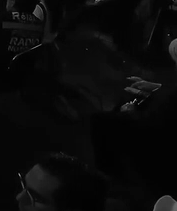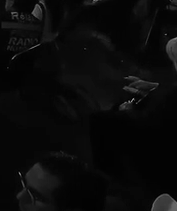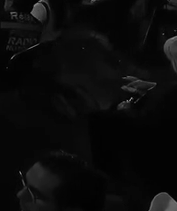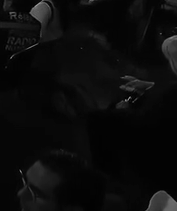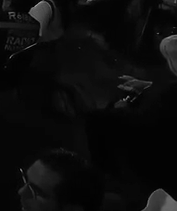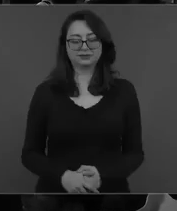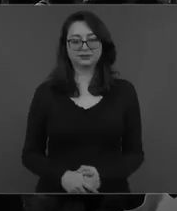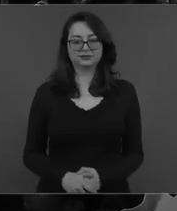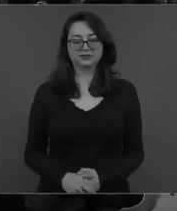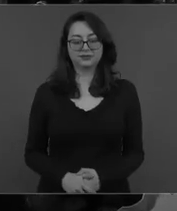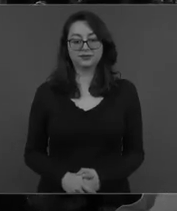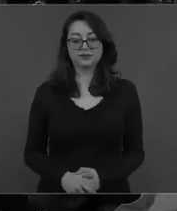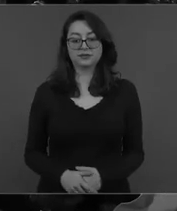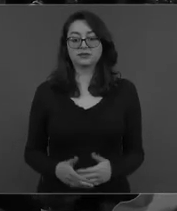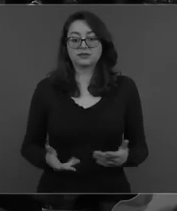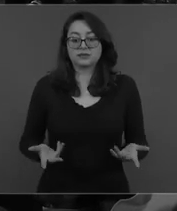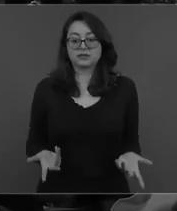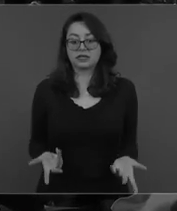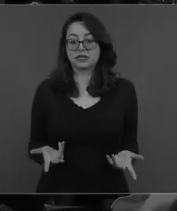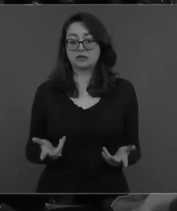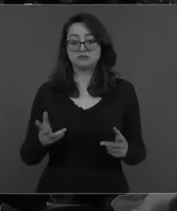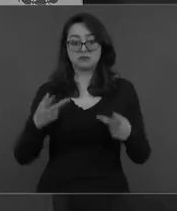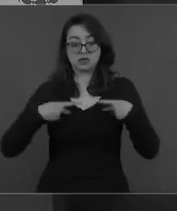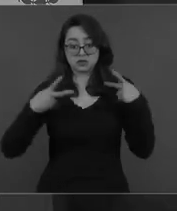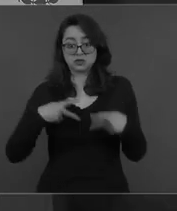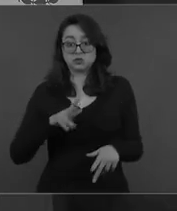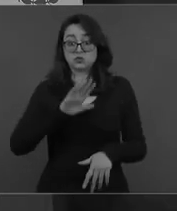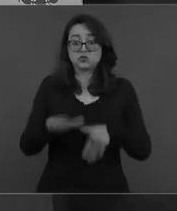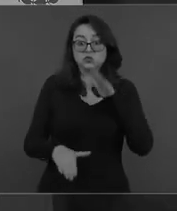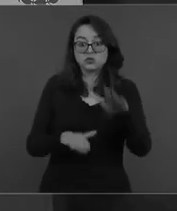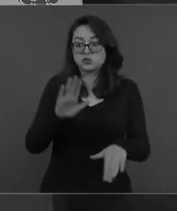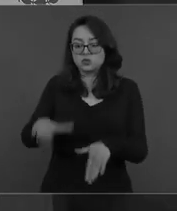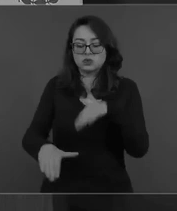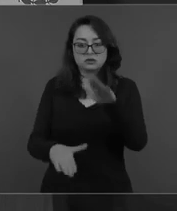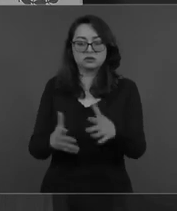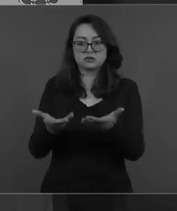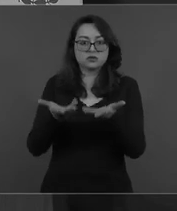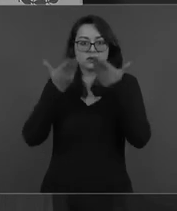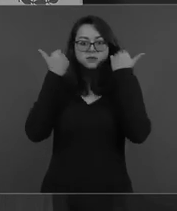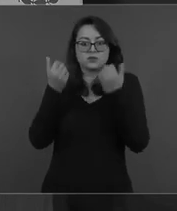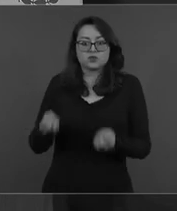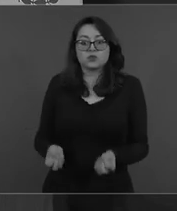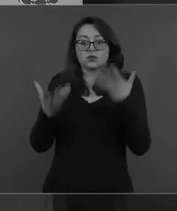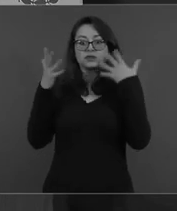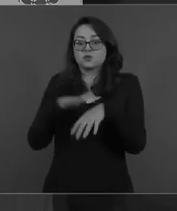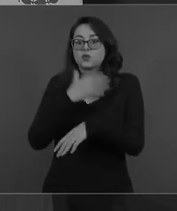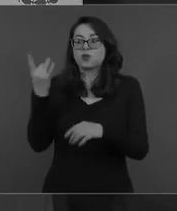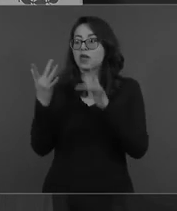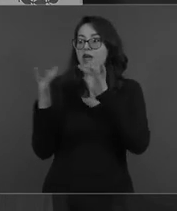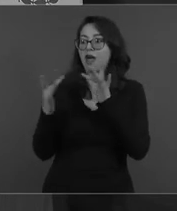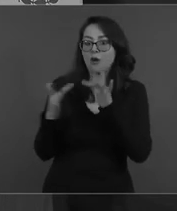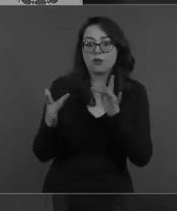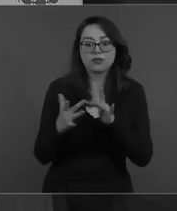datos sobre pérdidas de vidas humanas, pero no hay comunicación, no sabemos. Sí,